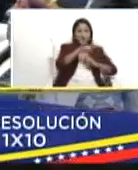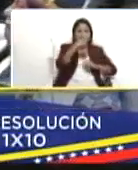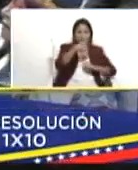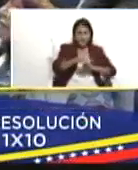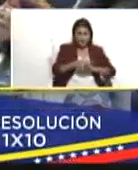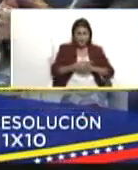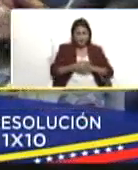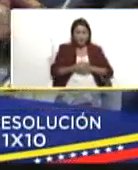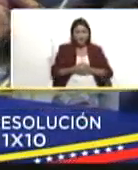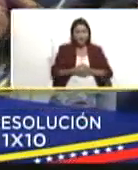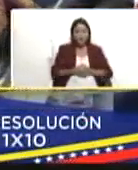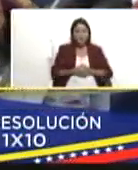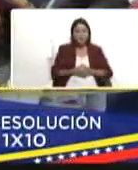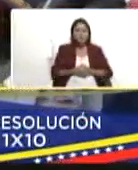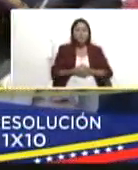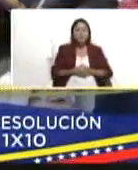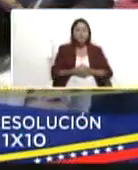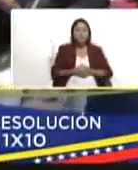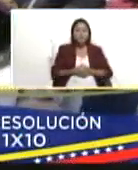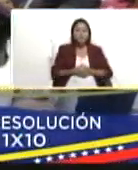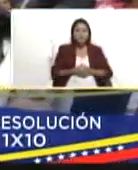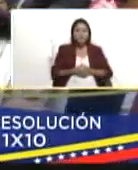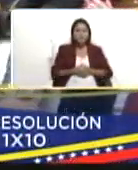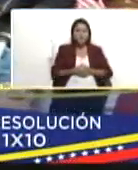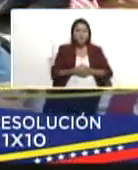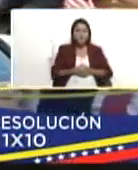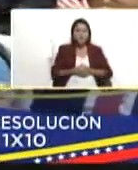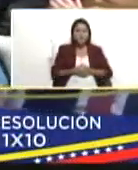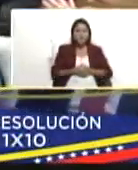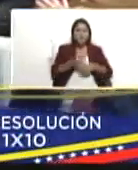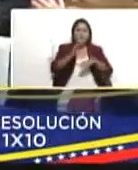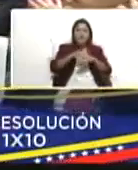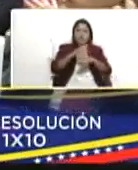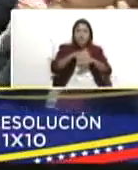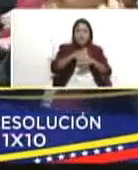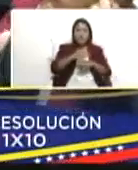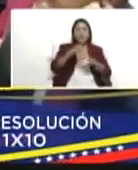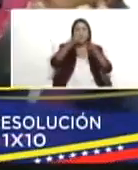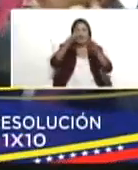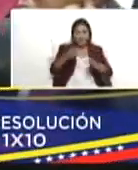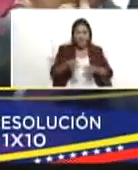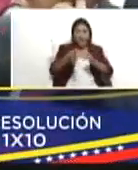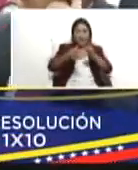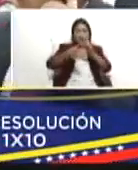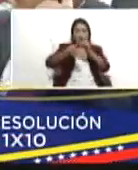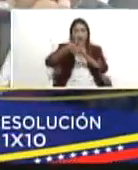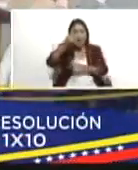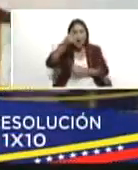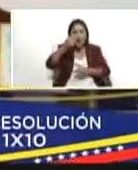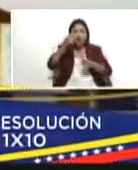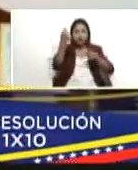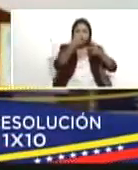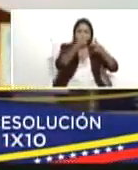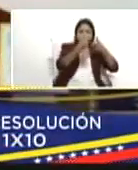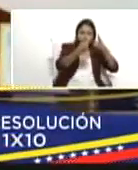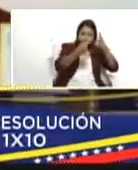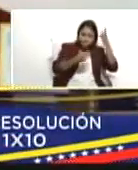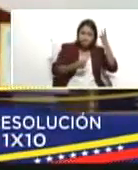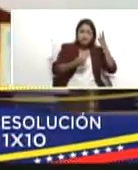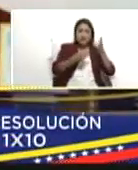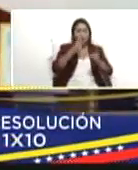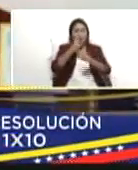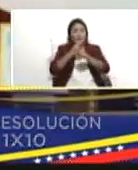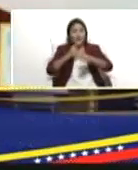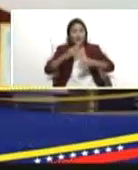que acumularon grandes éxitos a nivel mundial en competencias de